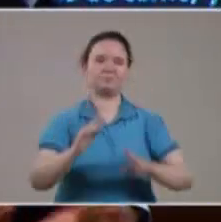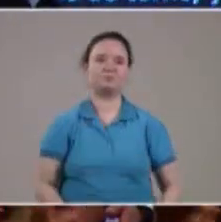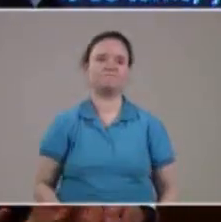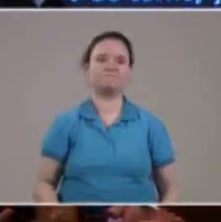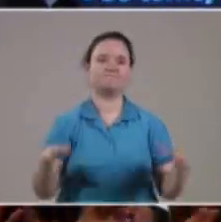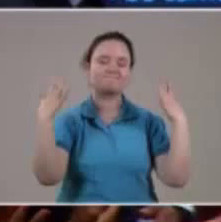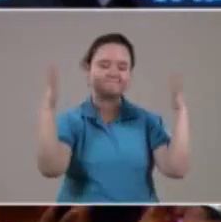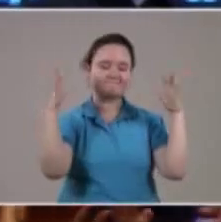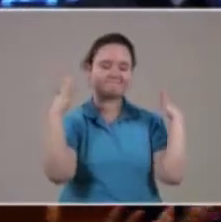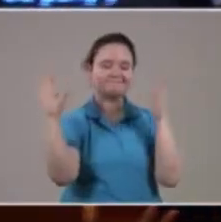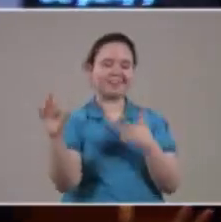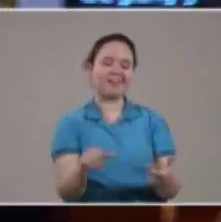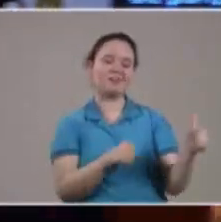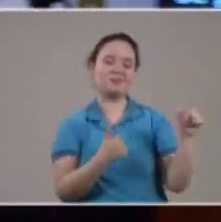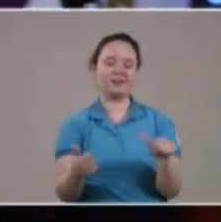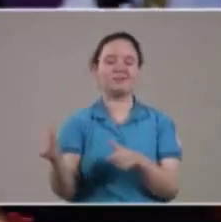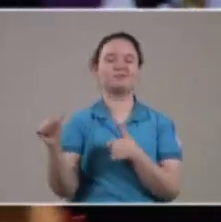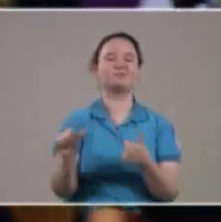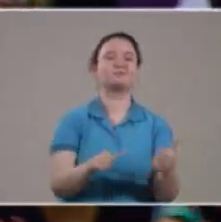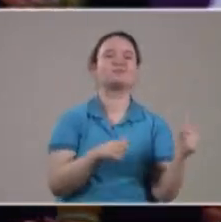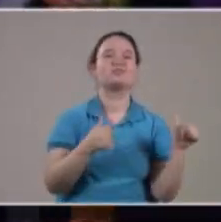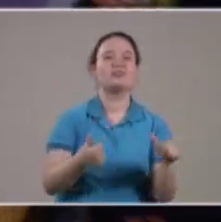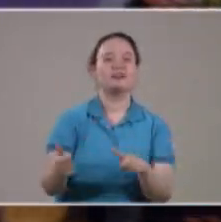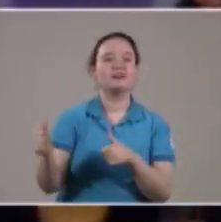¡Aleluya! ¡Aleluya!